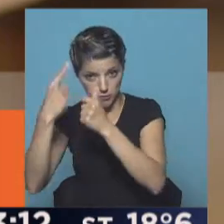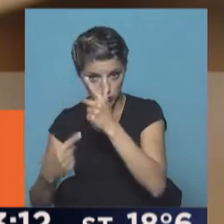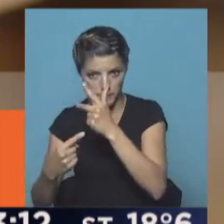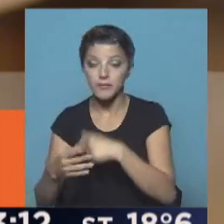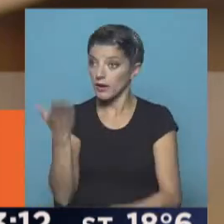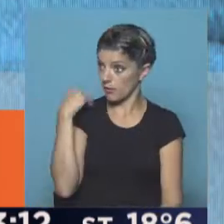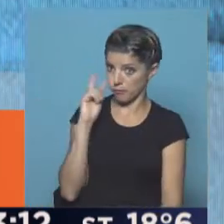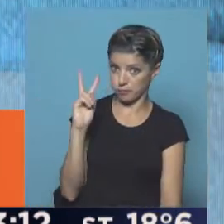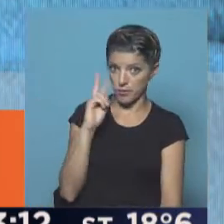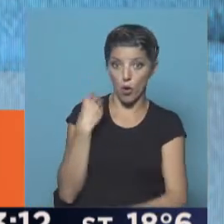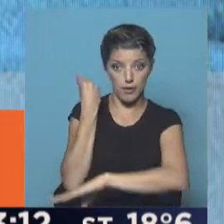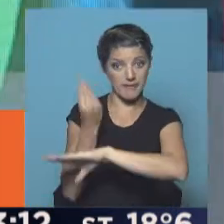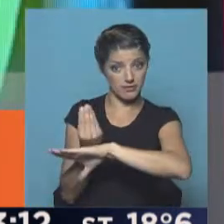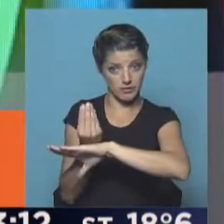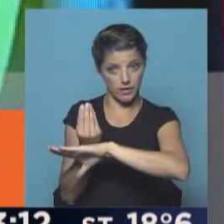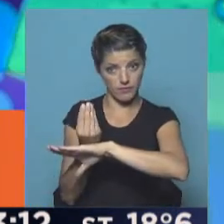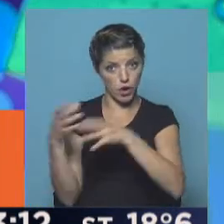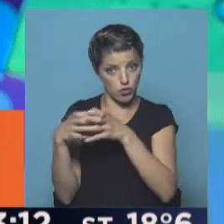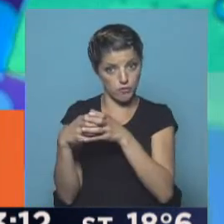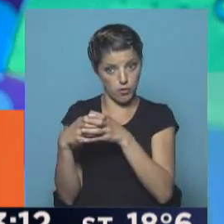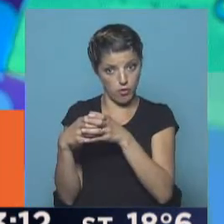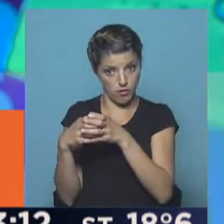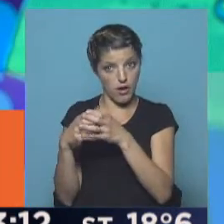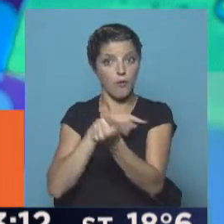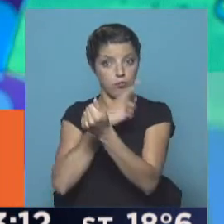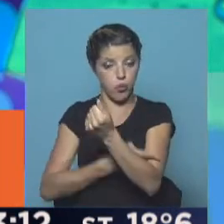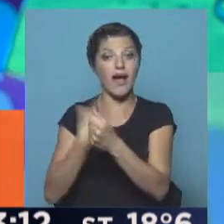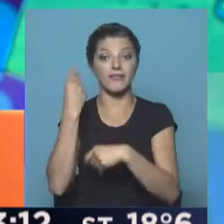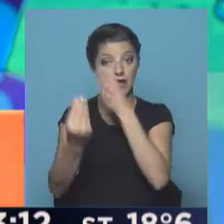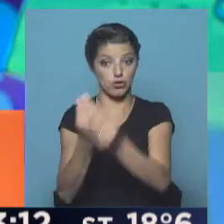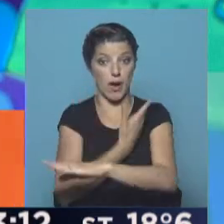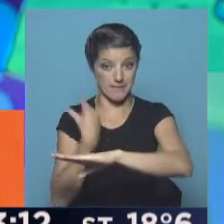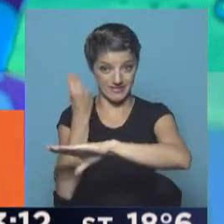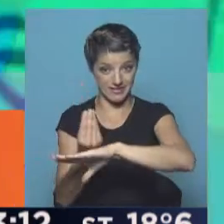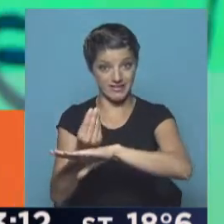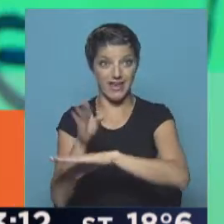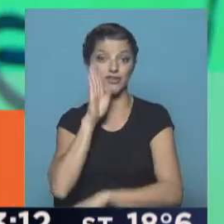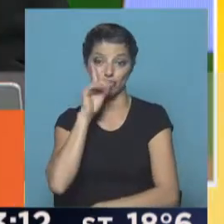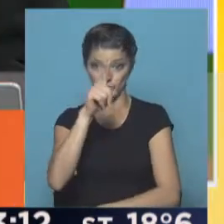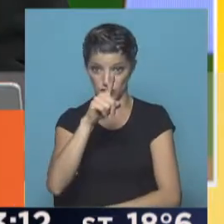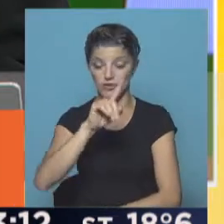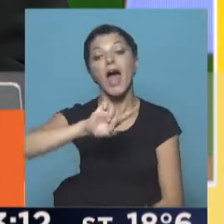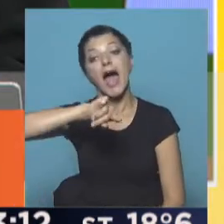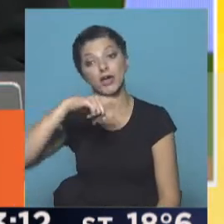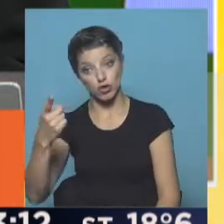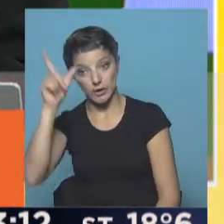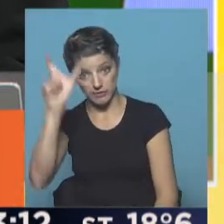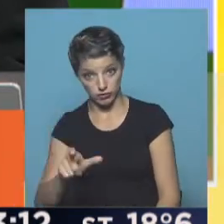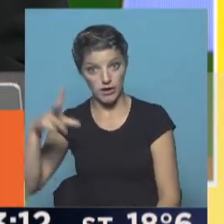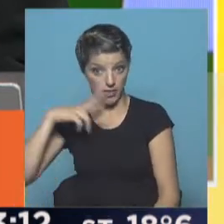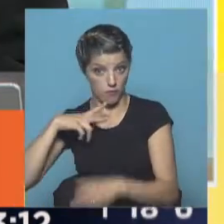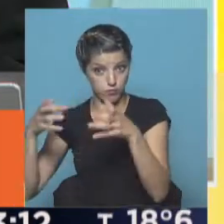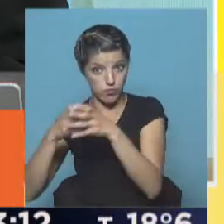de la élite que se presenta como candidato a presidente de los Estados Unidos. Debo decir además que otro representante de la élite en los Estados Unidos